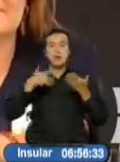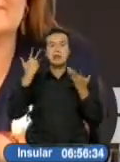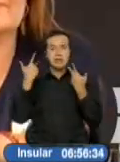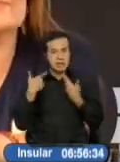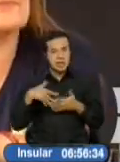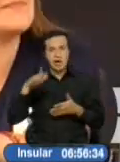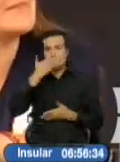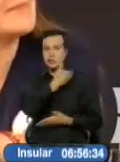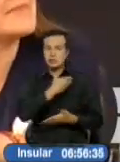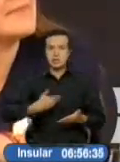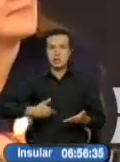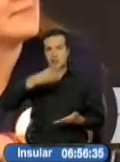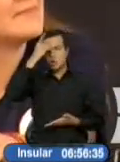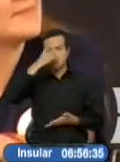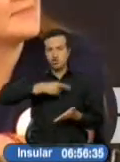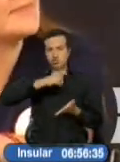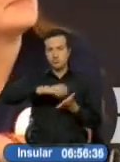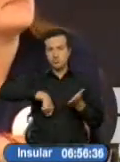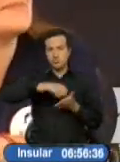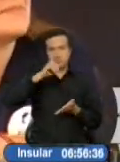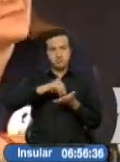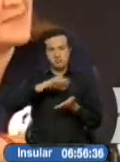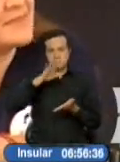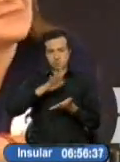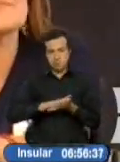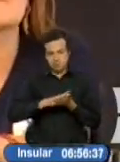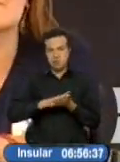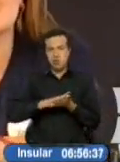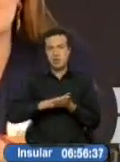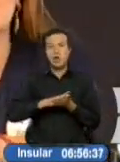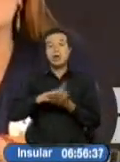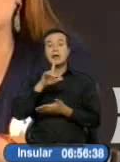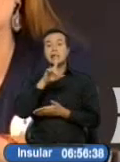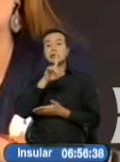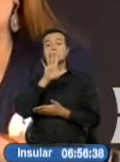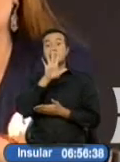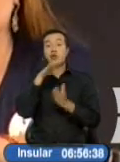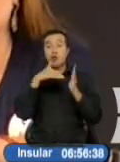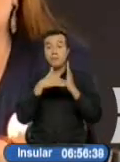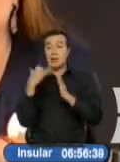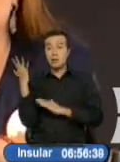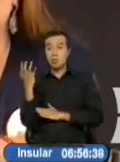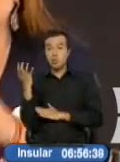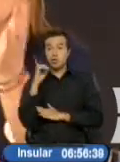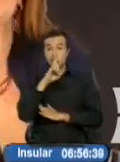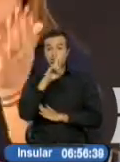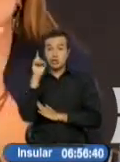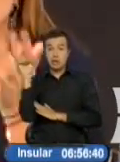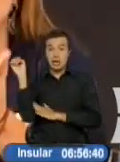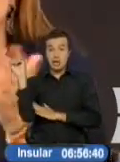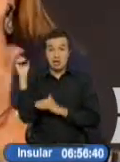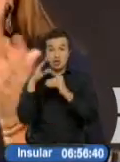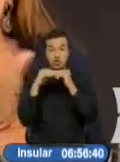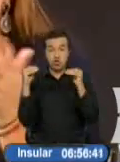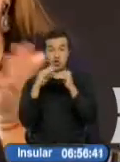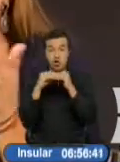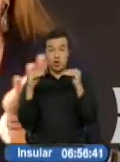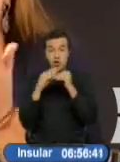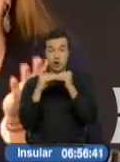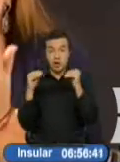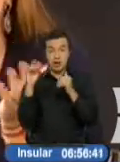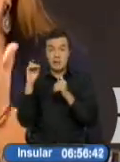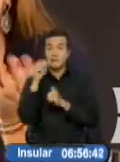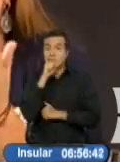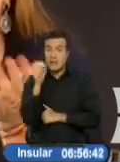decreto para que se puedan entregar los primeros 5.000 bonos de 100 dólares cada uno a los viejecitos en estado